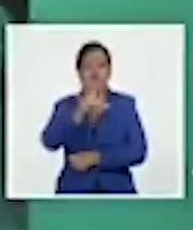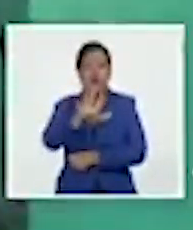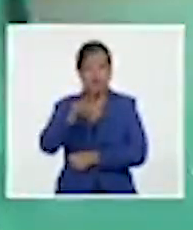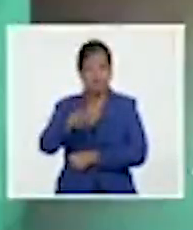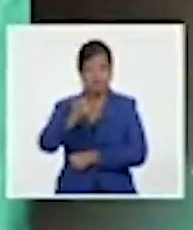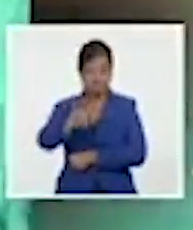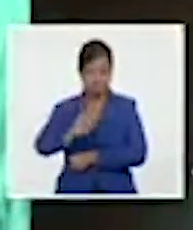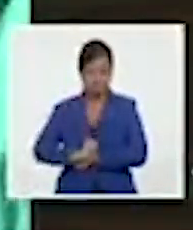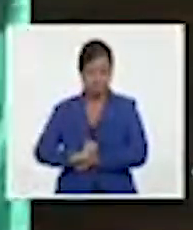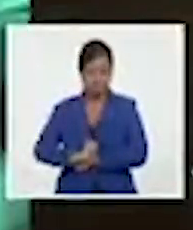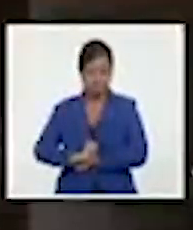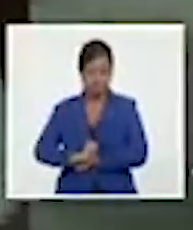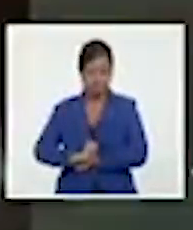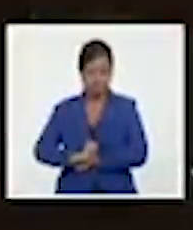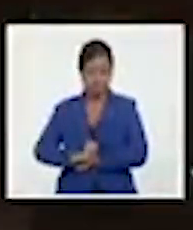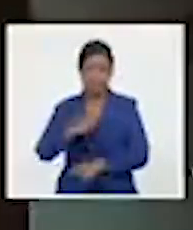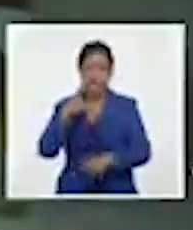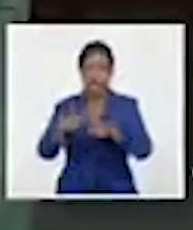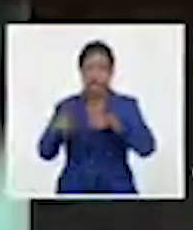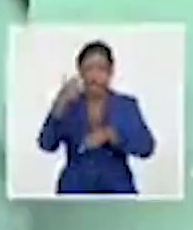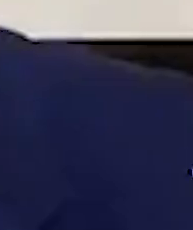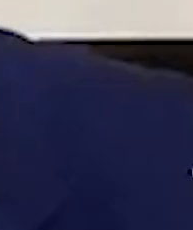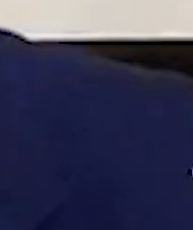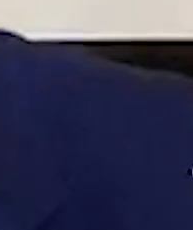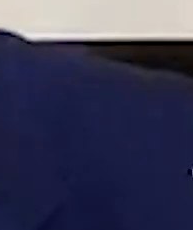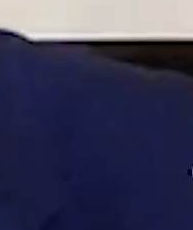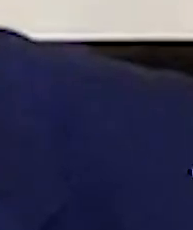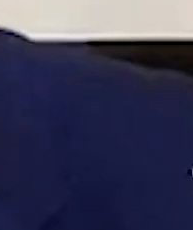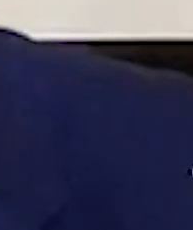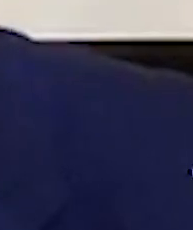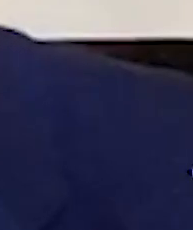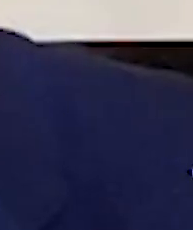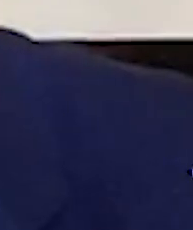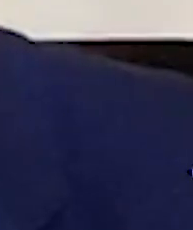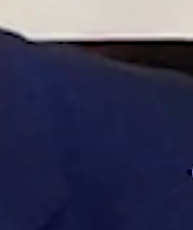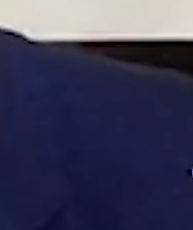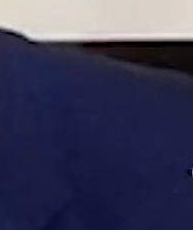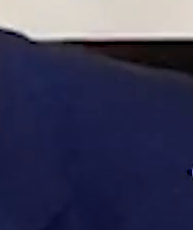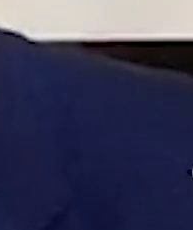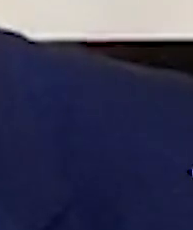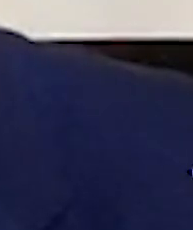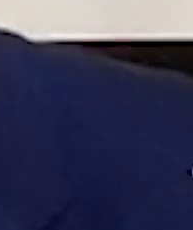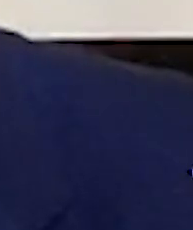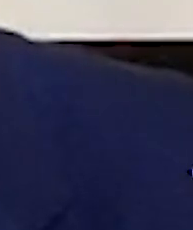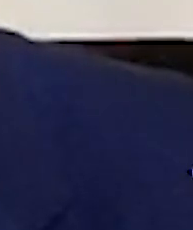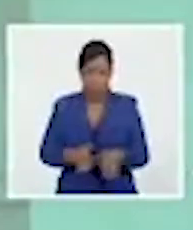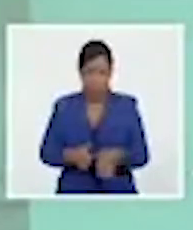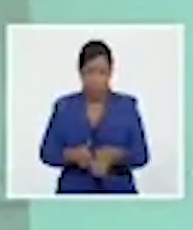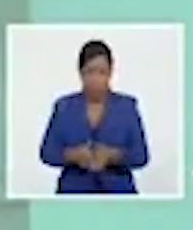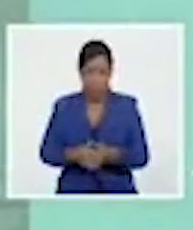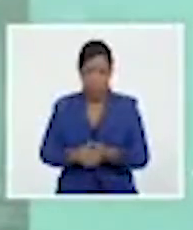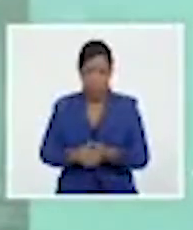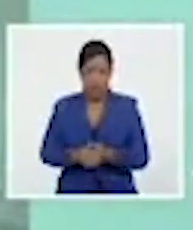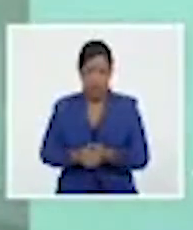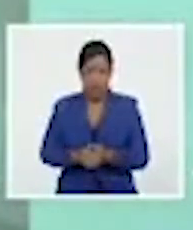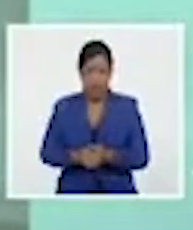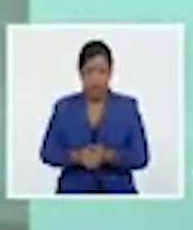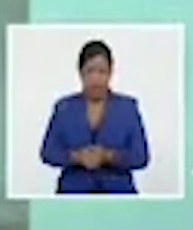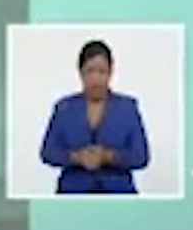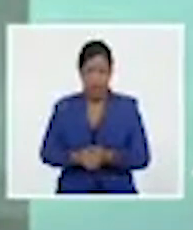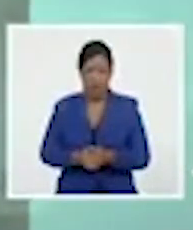supuesto doctor baja a Luis Manuel Otero Alcántara de la ambulancia. Vamos a hacerlo más lento.